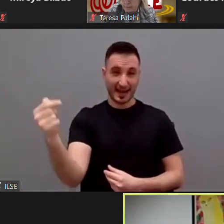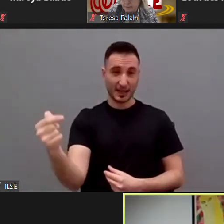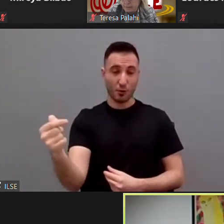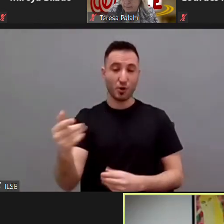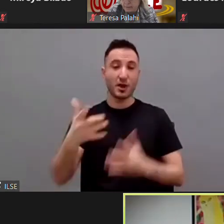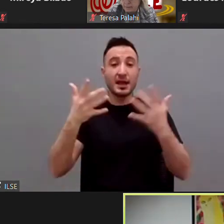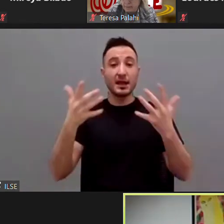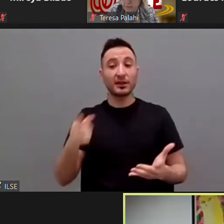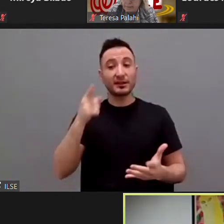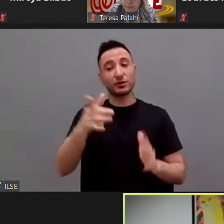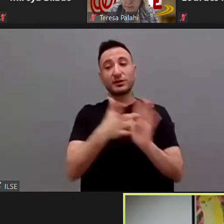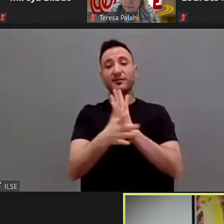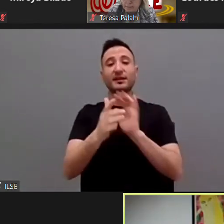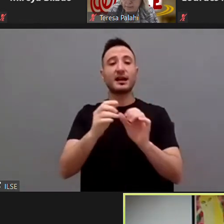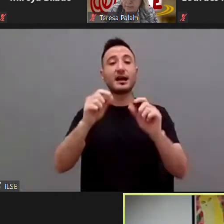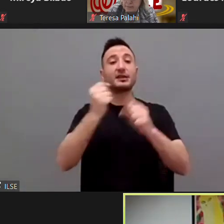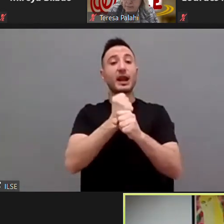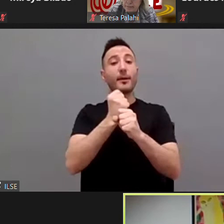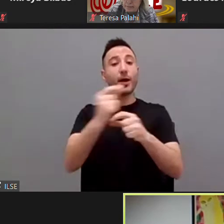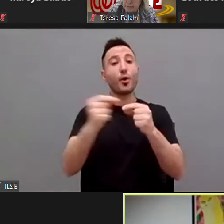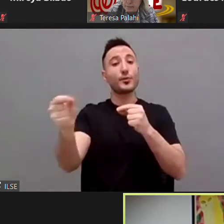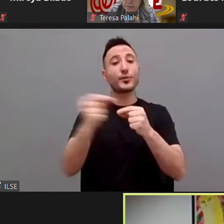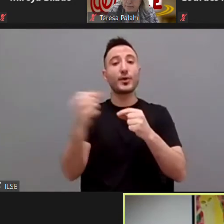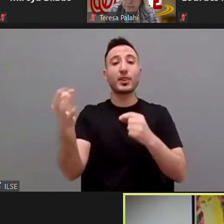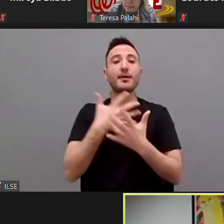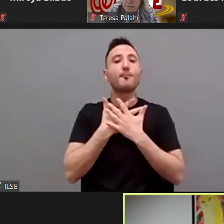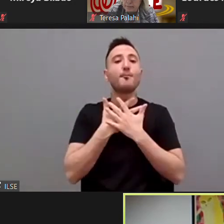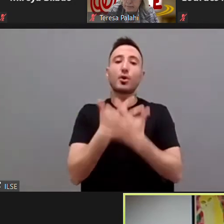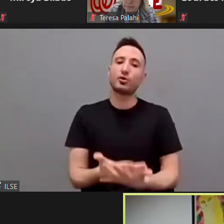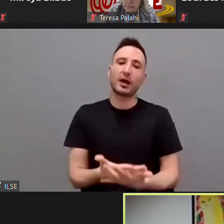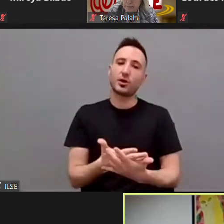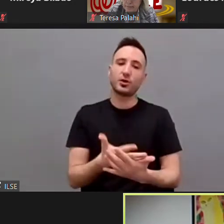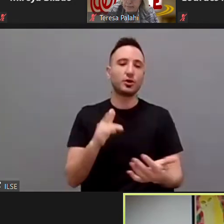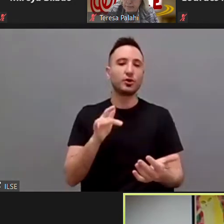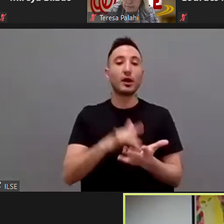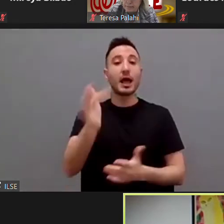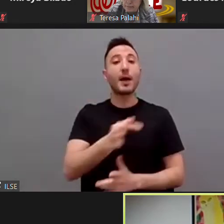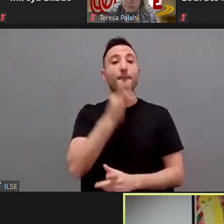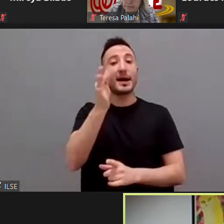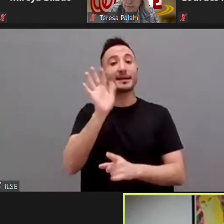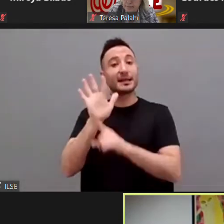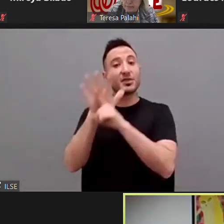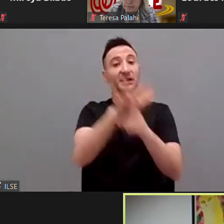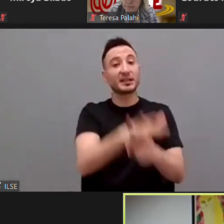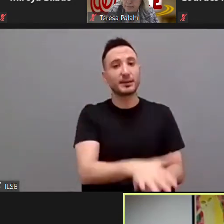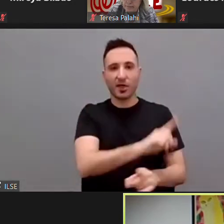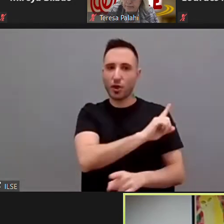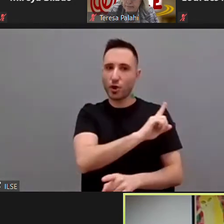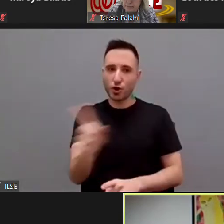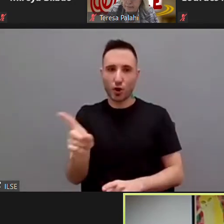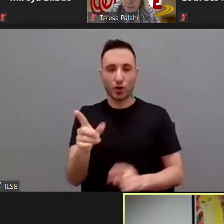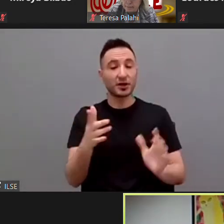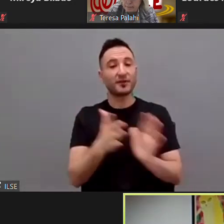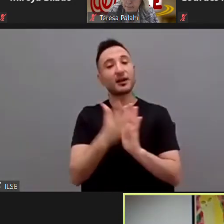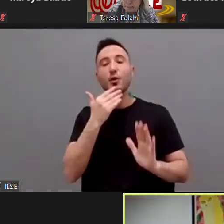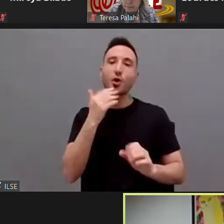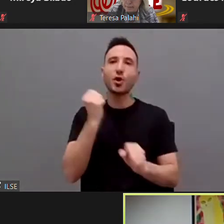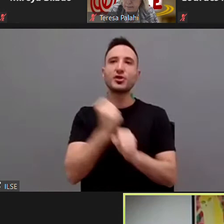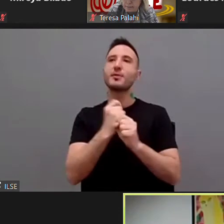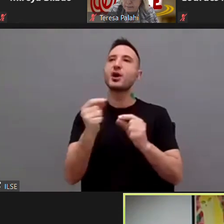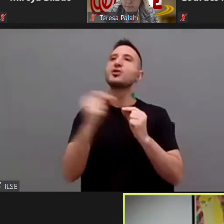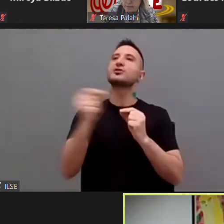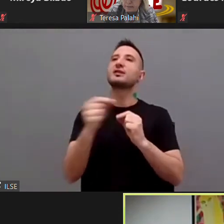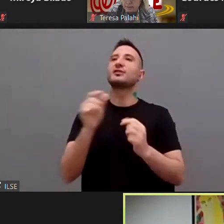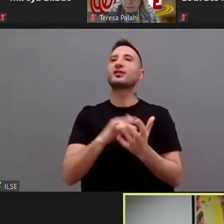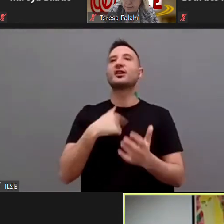la voluntariedad es fundamental y la no discriminación, no utilizar el teletrabajo como una excusa para no